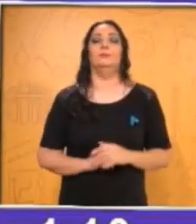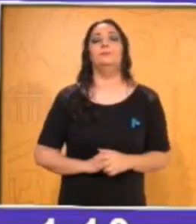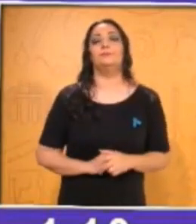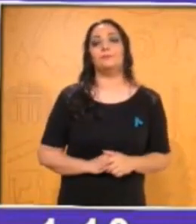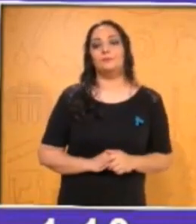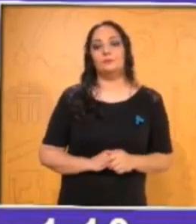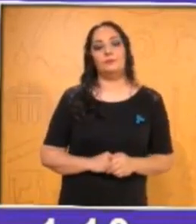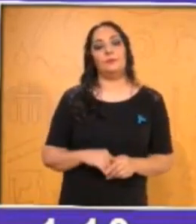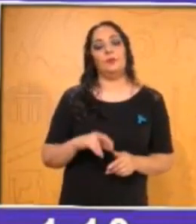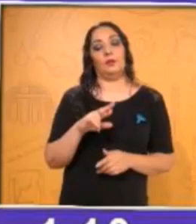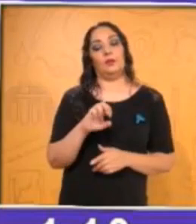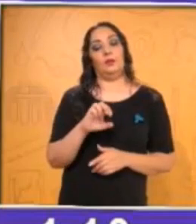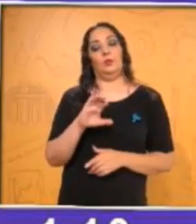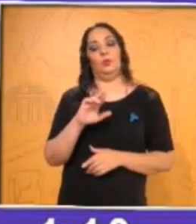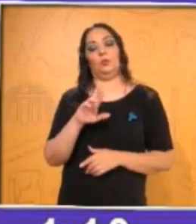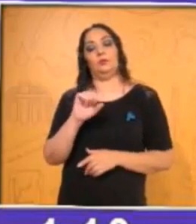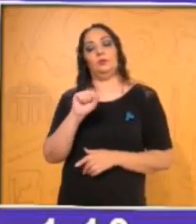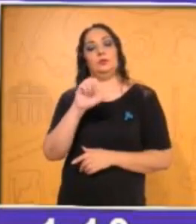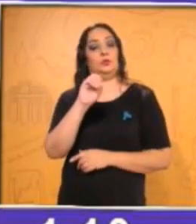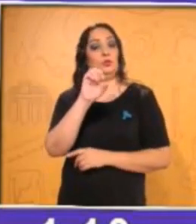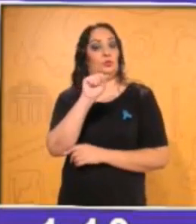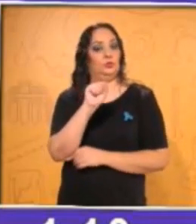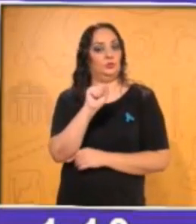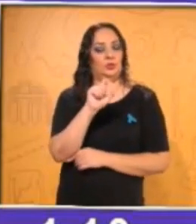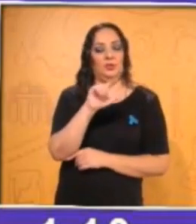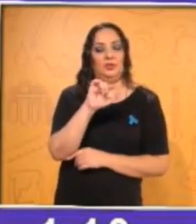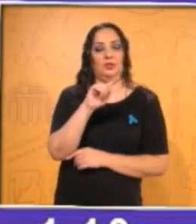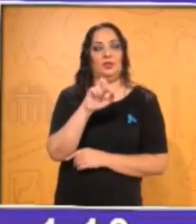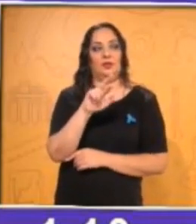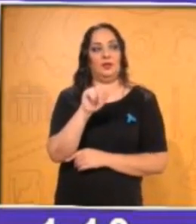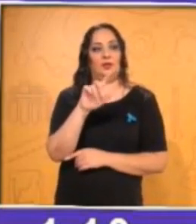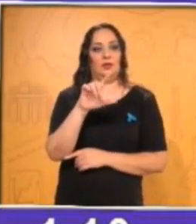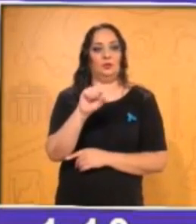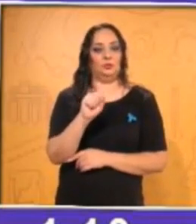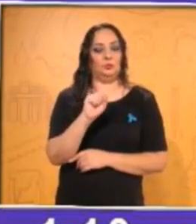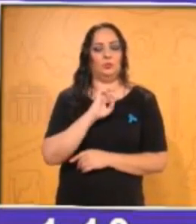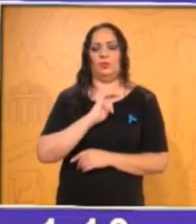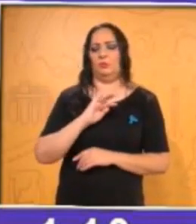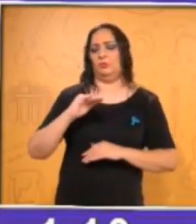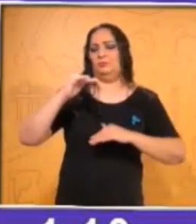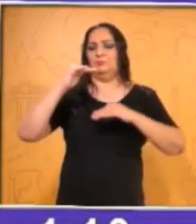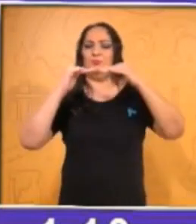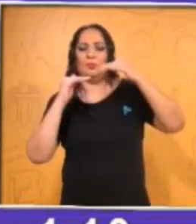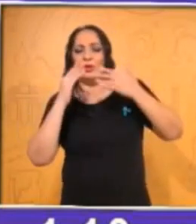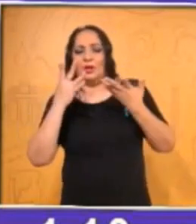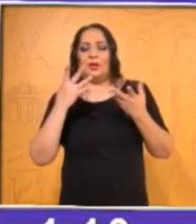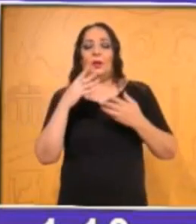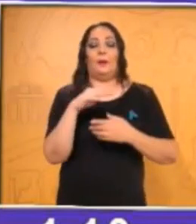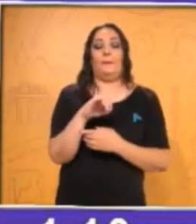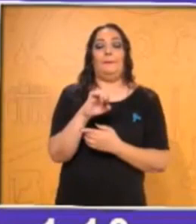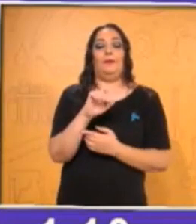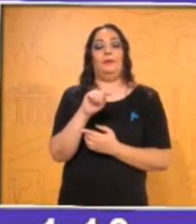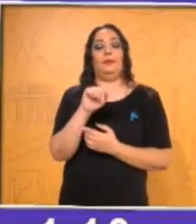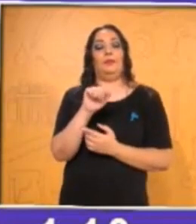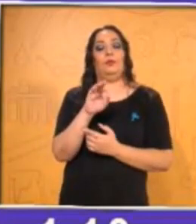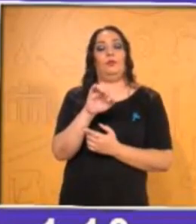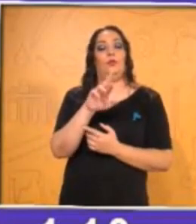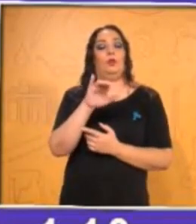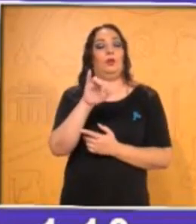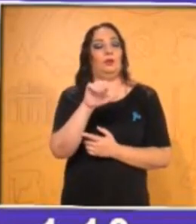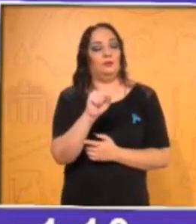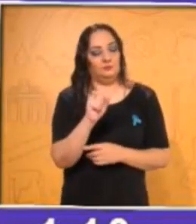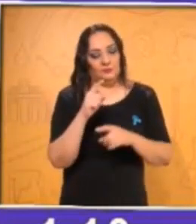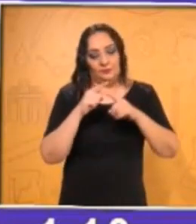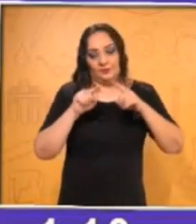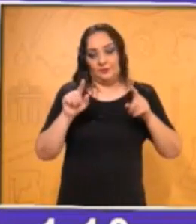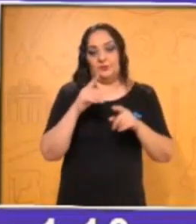Recursos literarios, ahí podemos hacer comparaciones, usar adjetivos, metáforas, personificación y aliteración. Y también el